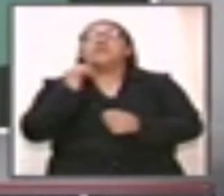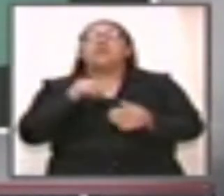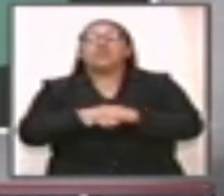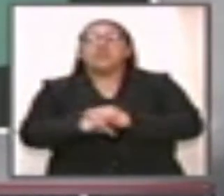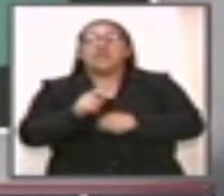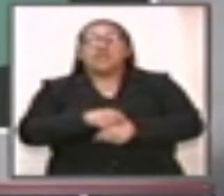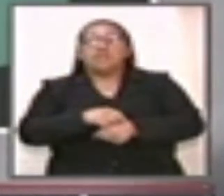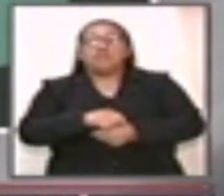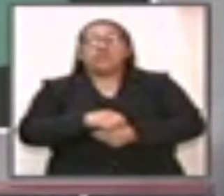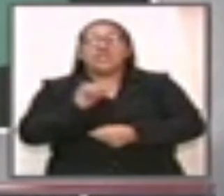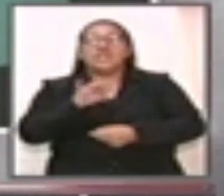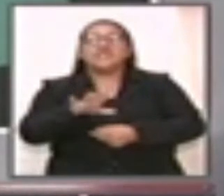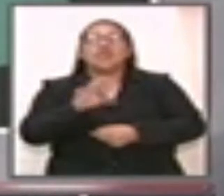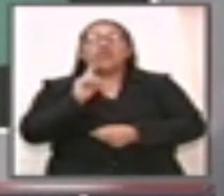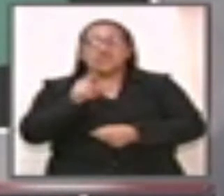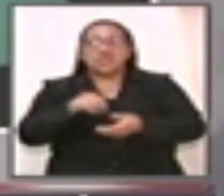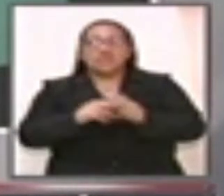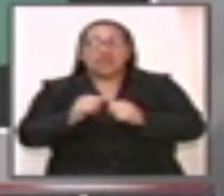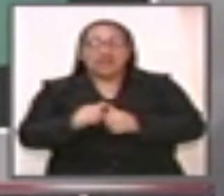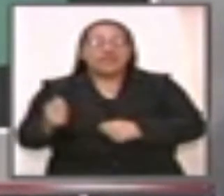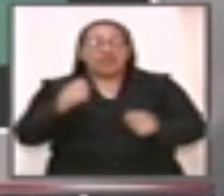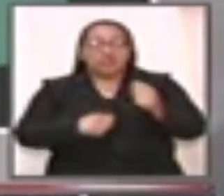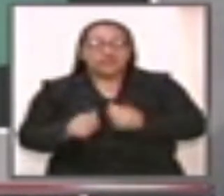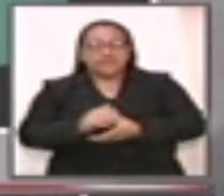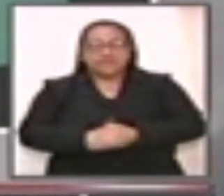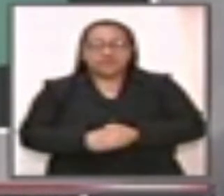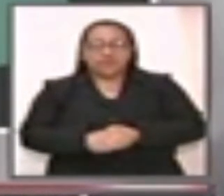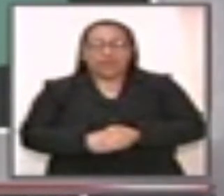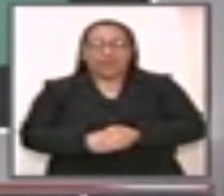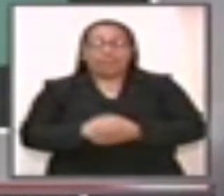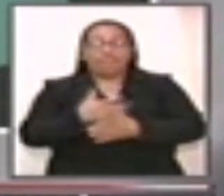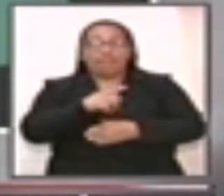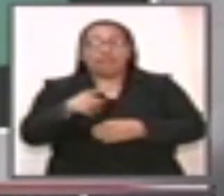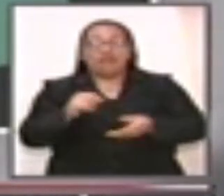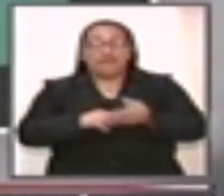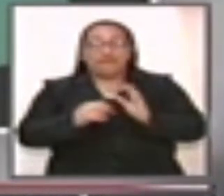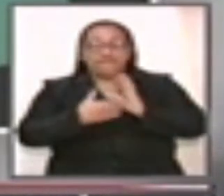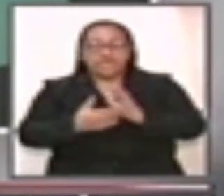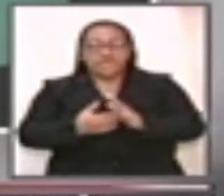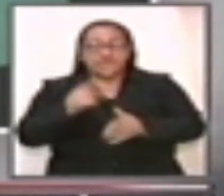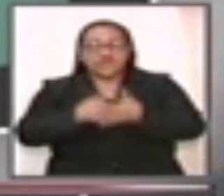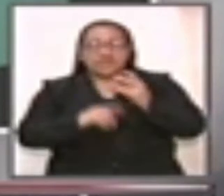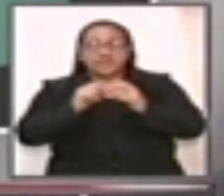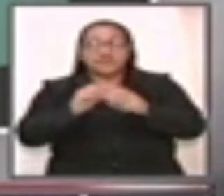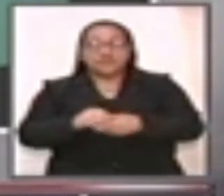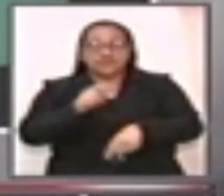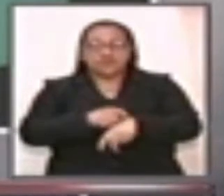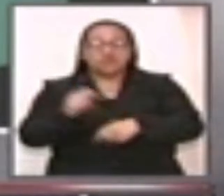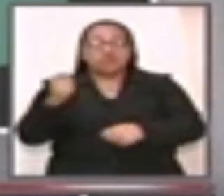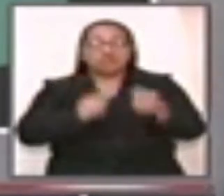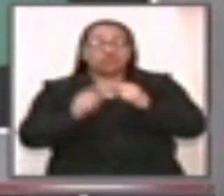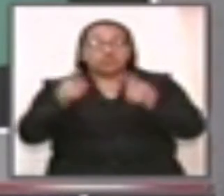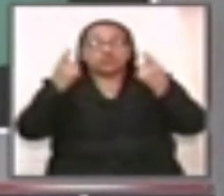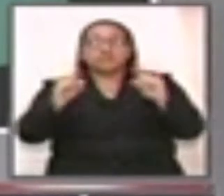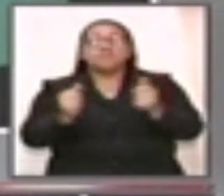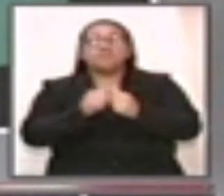en vigencia y 5 están en negociación. Entre ellos, por ejemplo, cabe resaltar que estamos en este momento negociando un